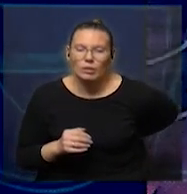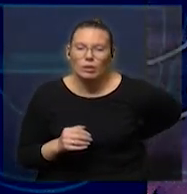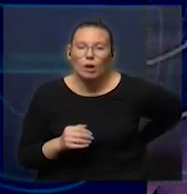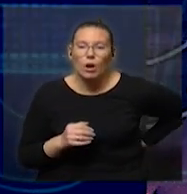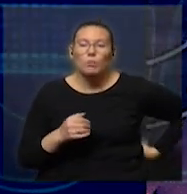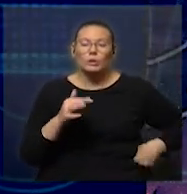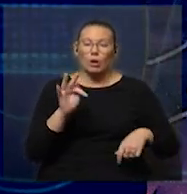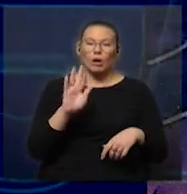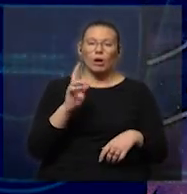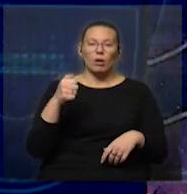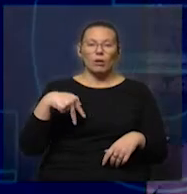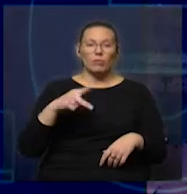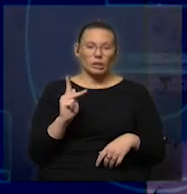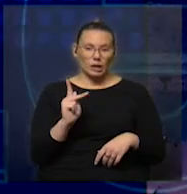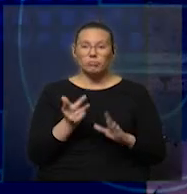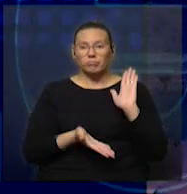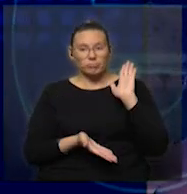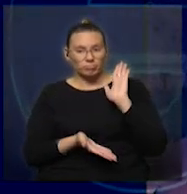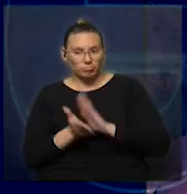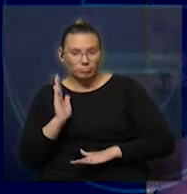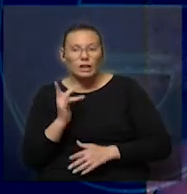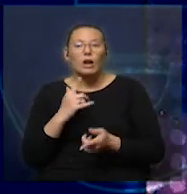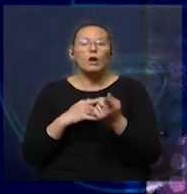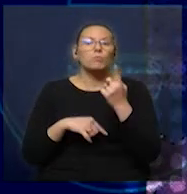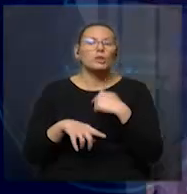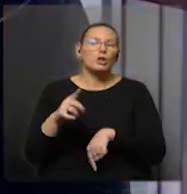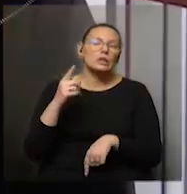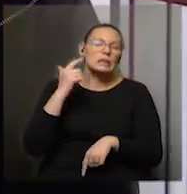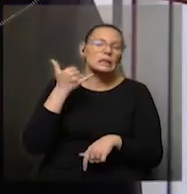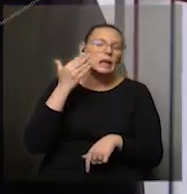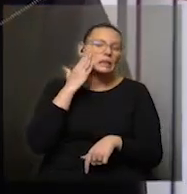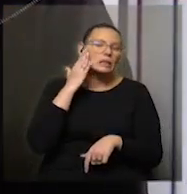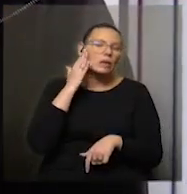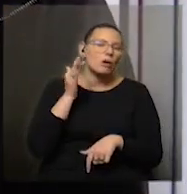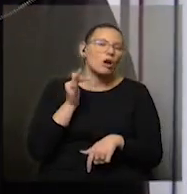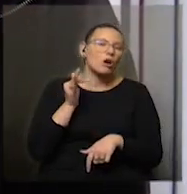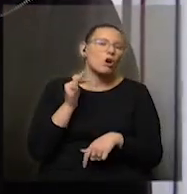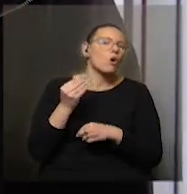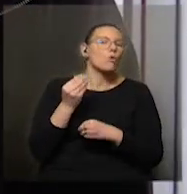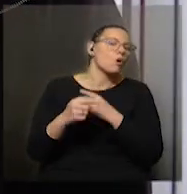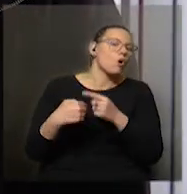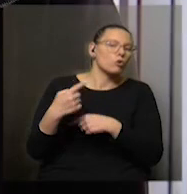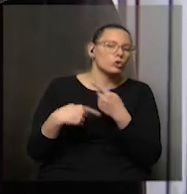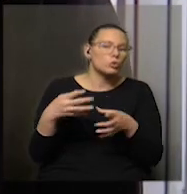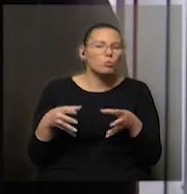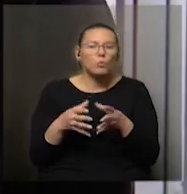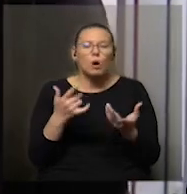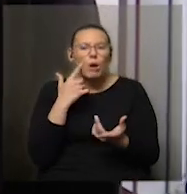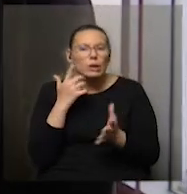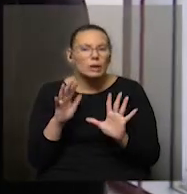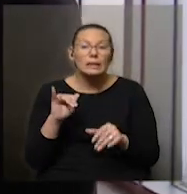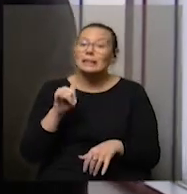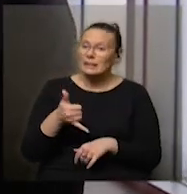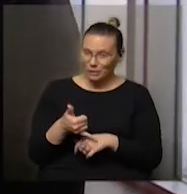Bueno, Frank se va, pero ¿tienen alguna visión de cómo va a seguir todo?